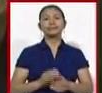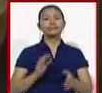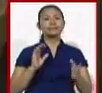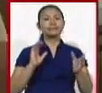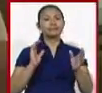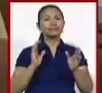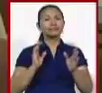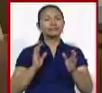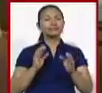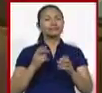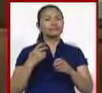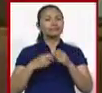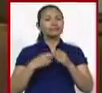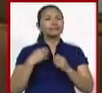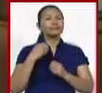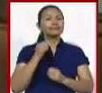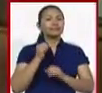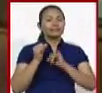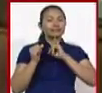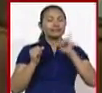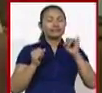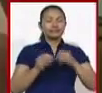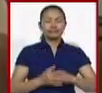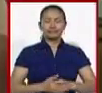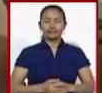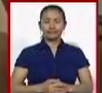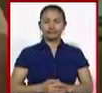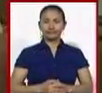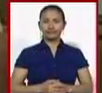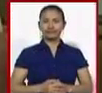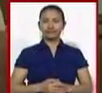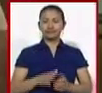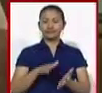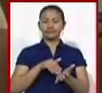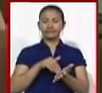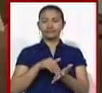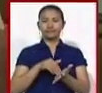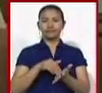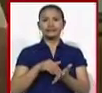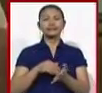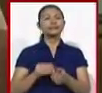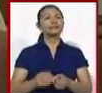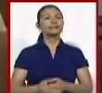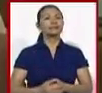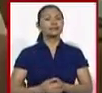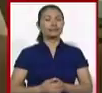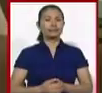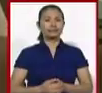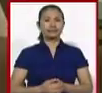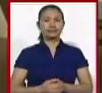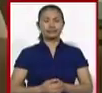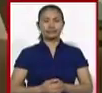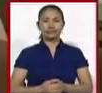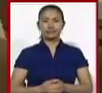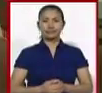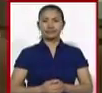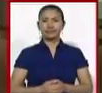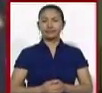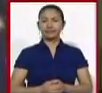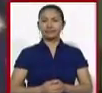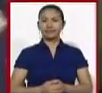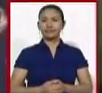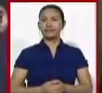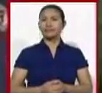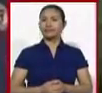hemiparesia del lado izquierdo. Ligera debilidad muscular o debilidad de los miembros del